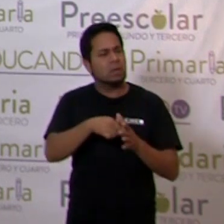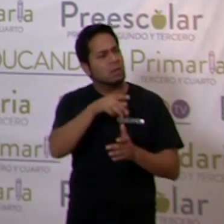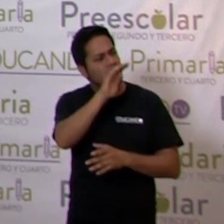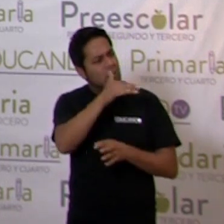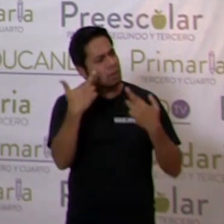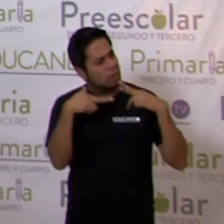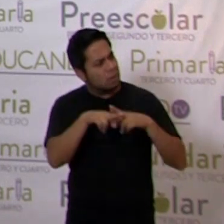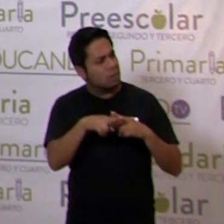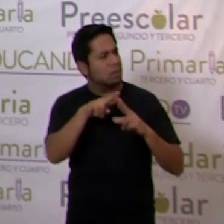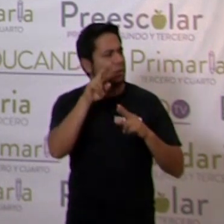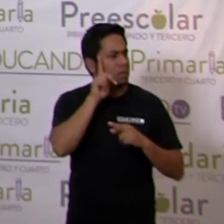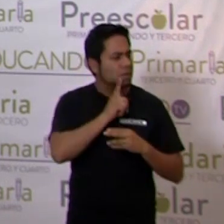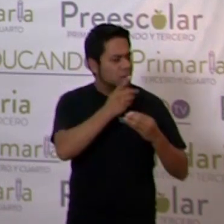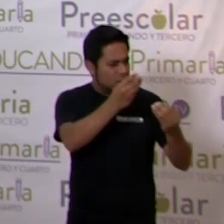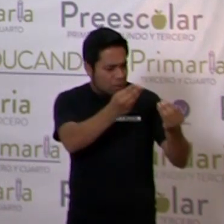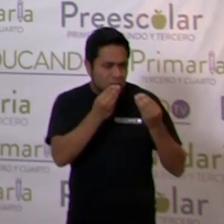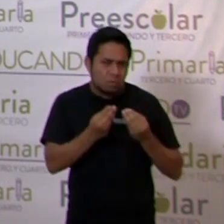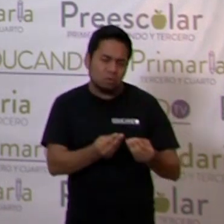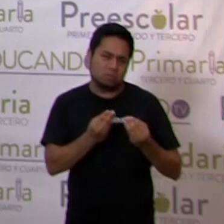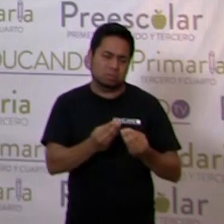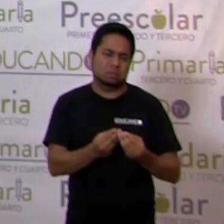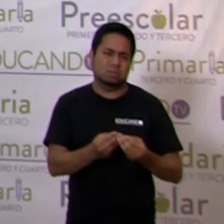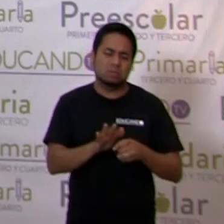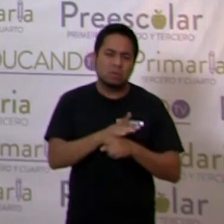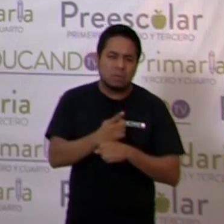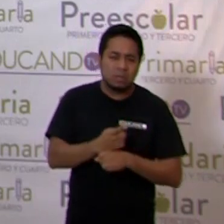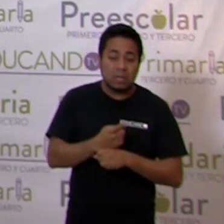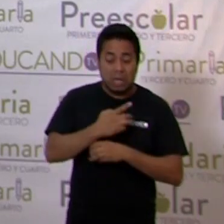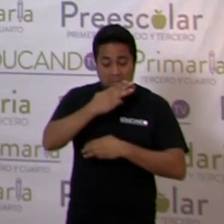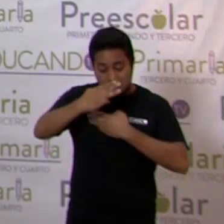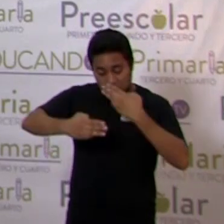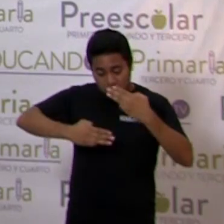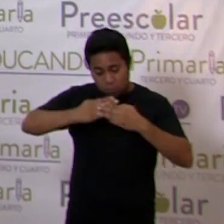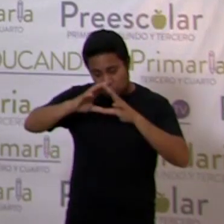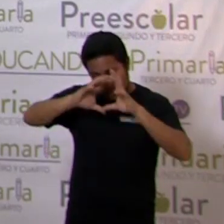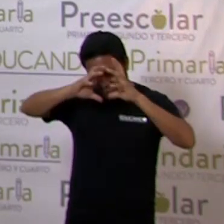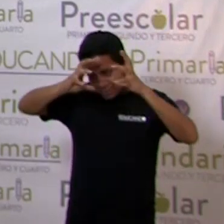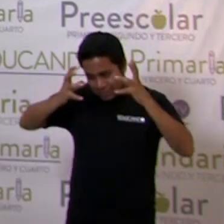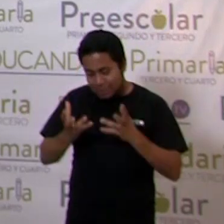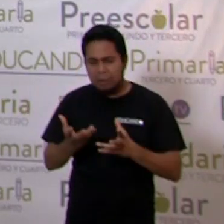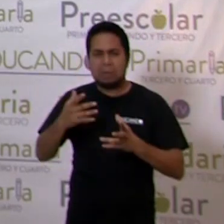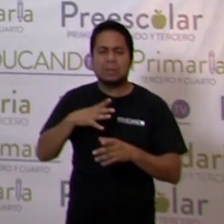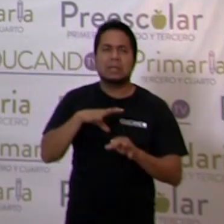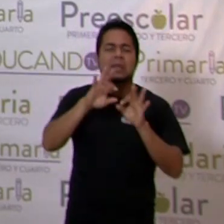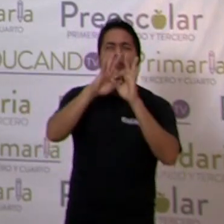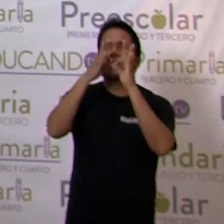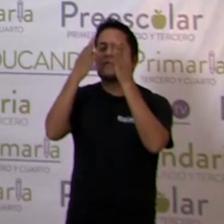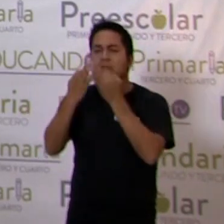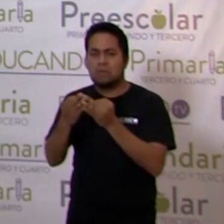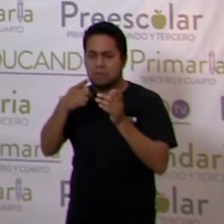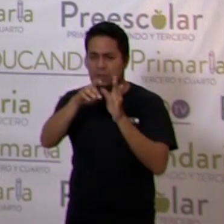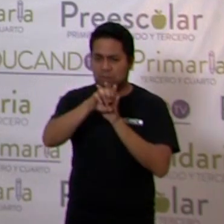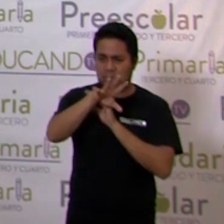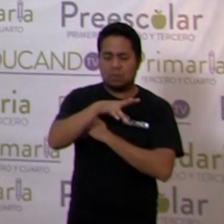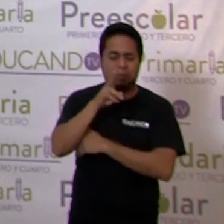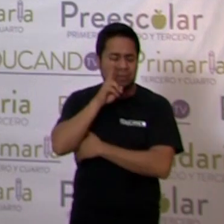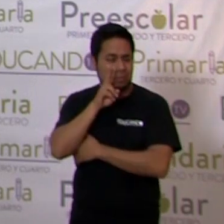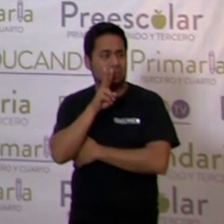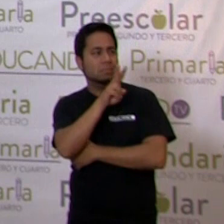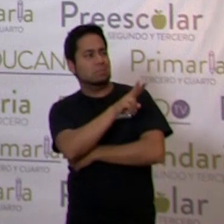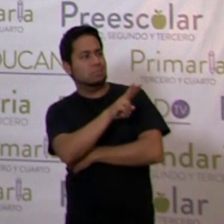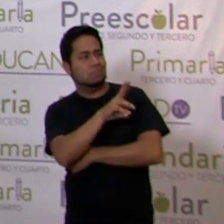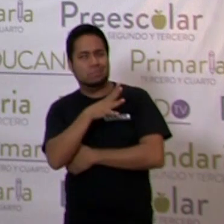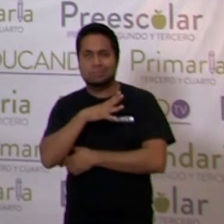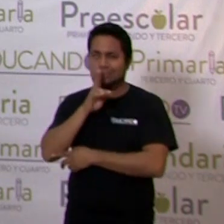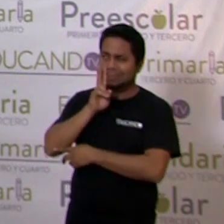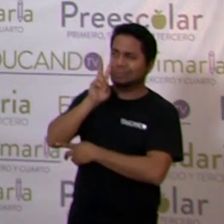figuras bueno porque el mundo está lleno de figuras si tú volteas por donde tú veas